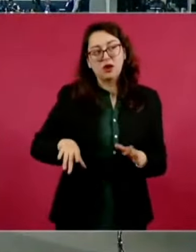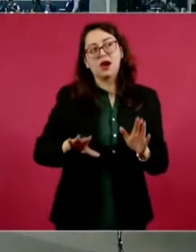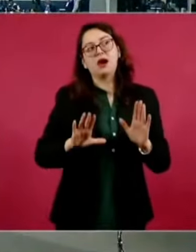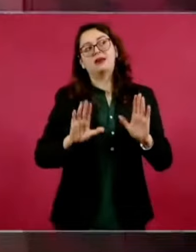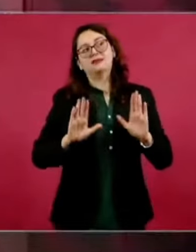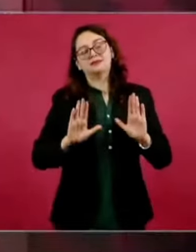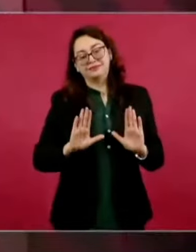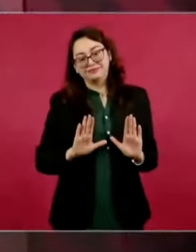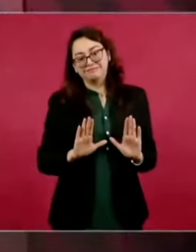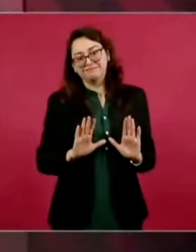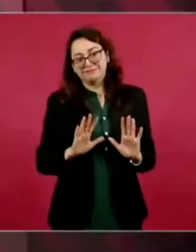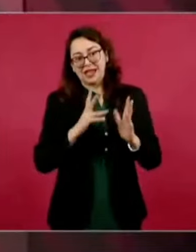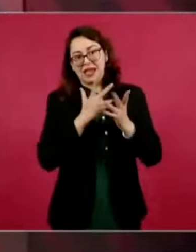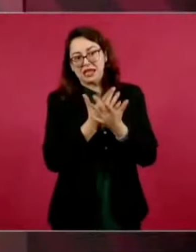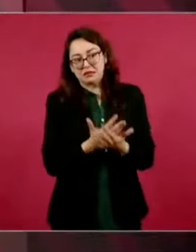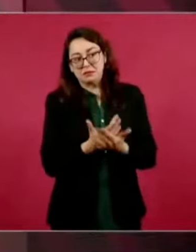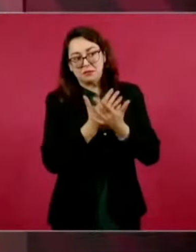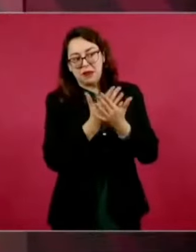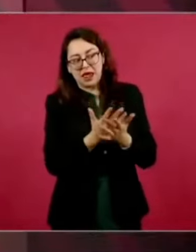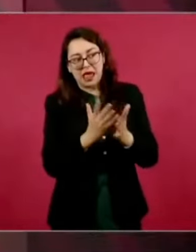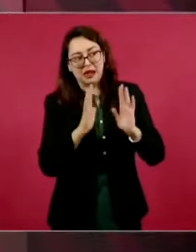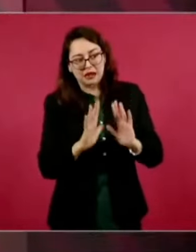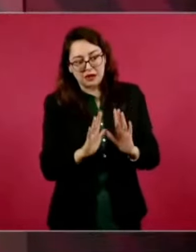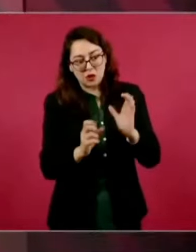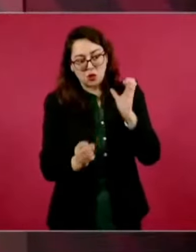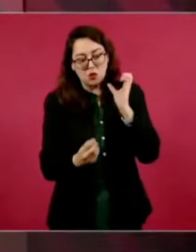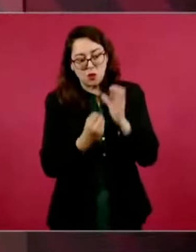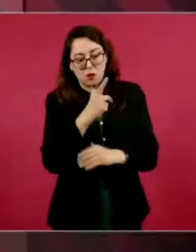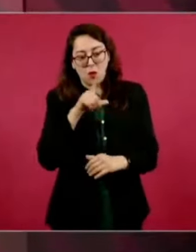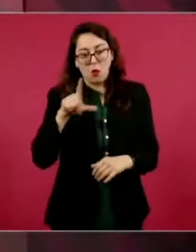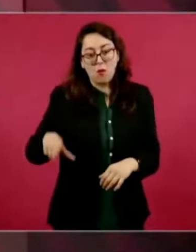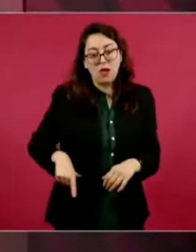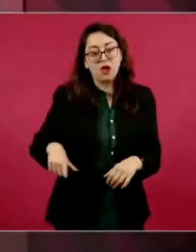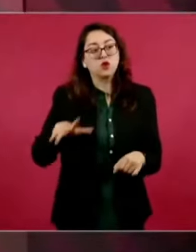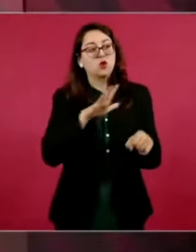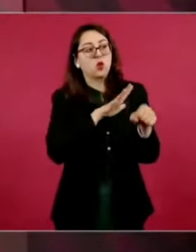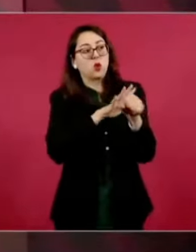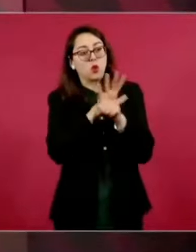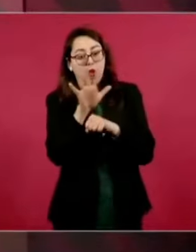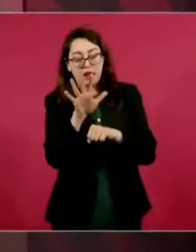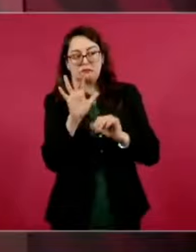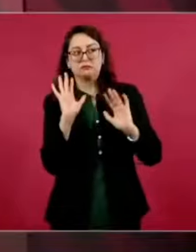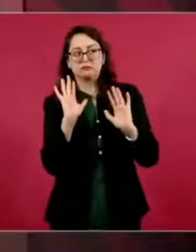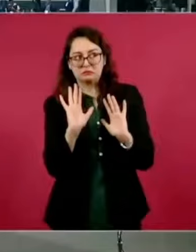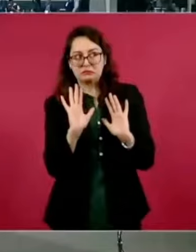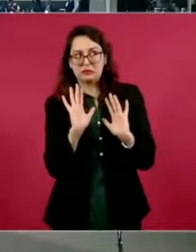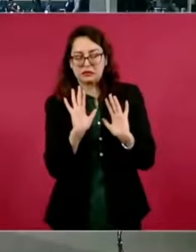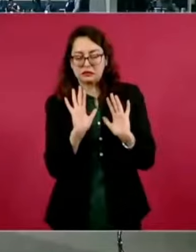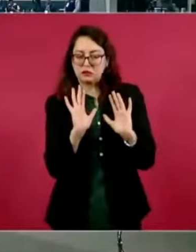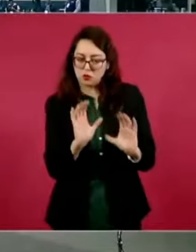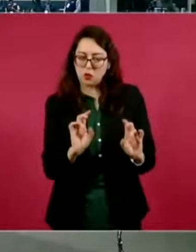con el nuevo gobierno, pero no necesariamente tiene que haber inestabilidad económica o